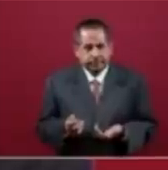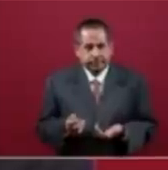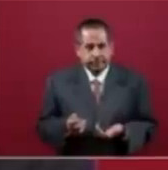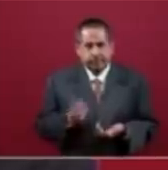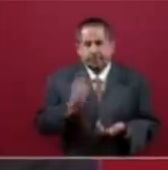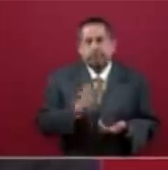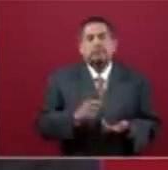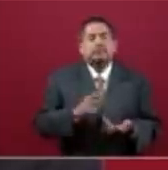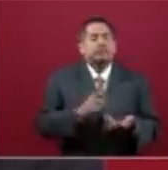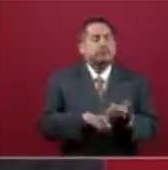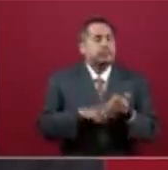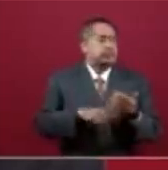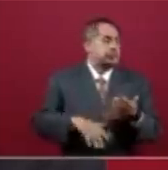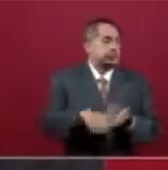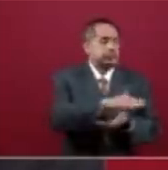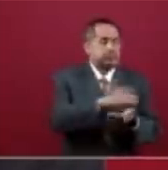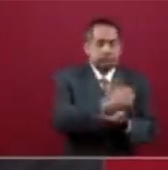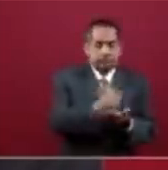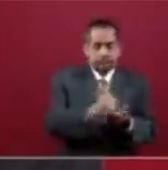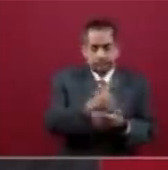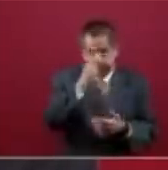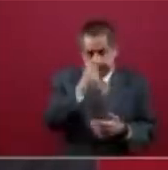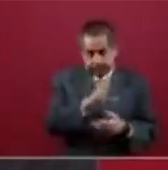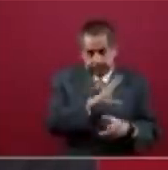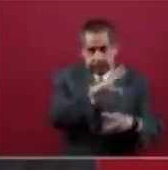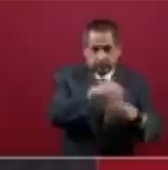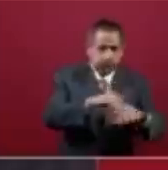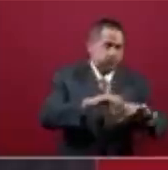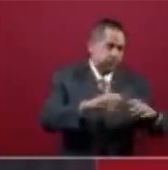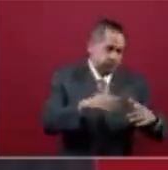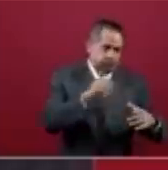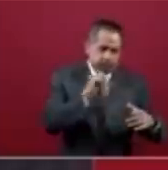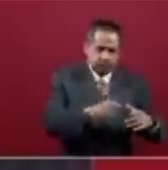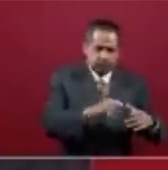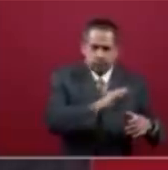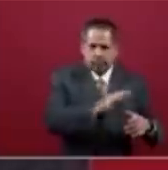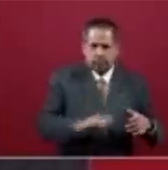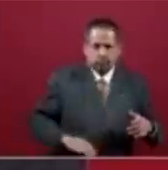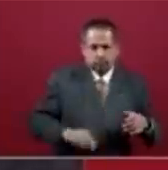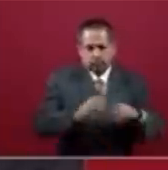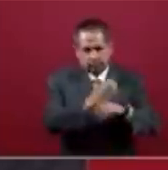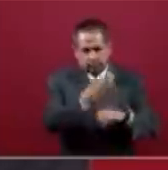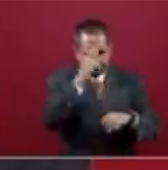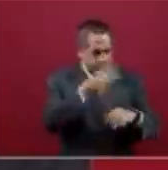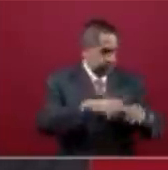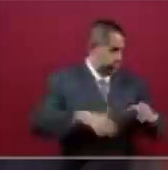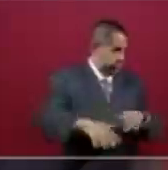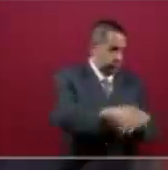es la Ciudad de México, que incluye también municipios del Estado de México,